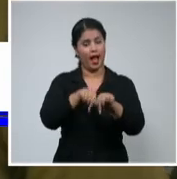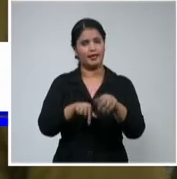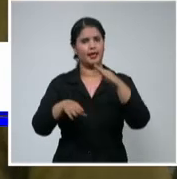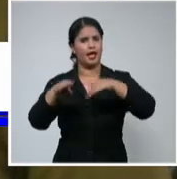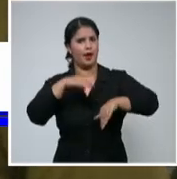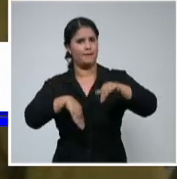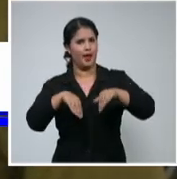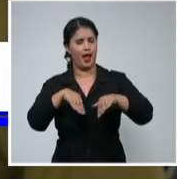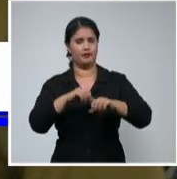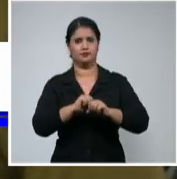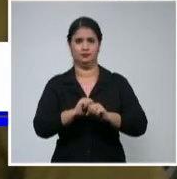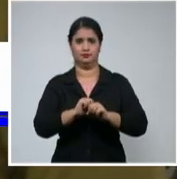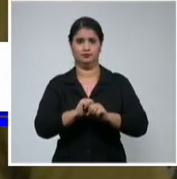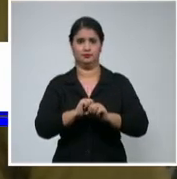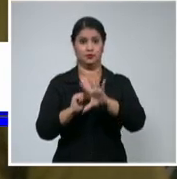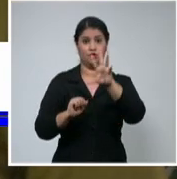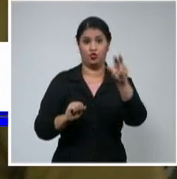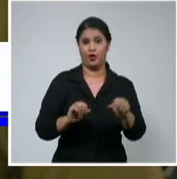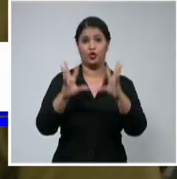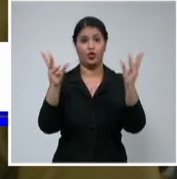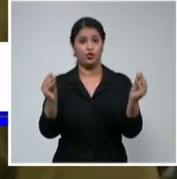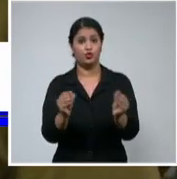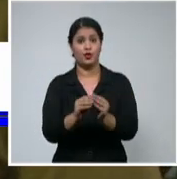donde sustrajeron de la caja fuerte un total de